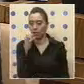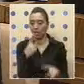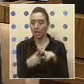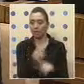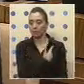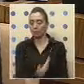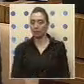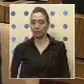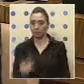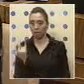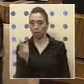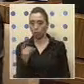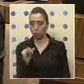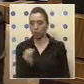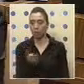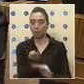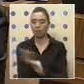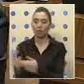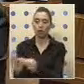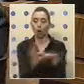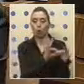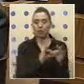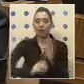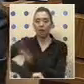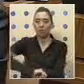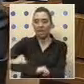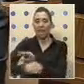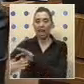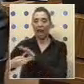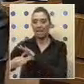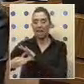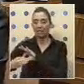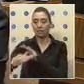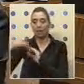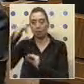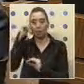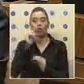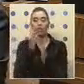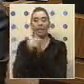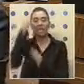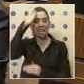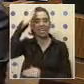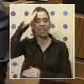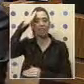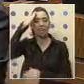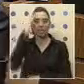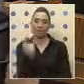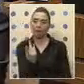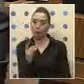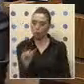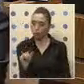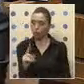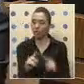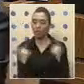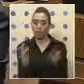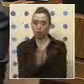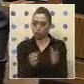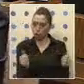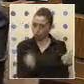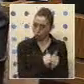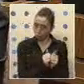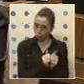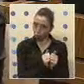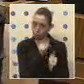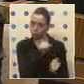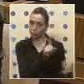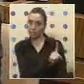expresidente de la UDI, pido la unidad de la alianza, pero bajo el liderazgo de la UDI. ¿Ah? Estamos todos juntos, pero me siguen a